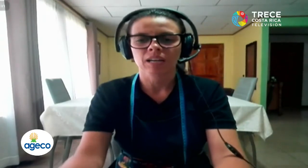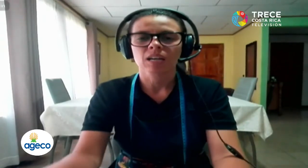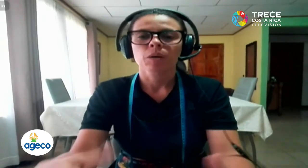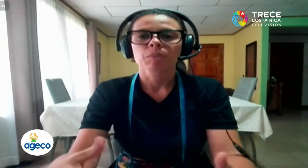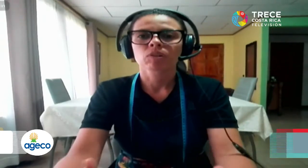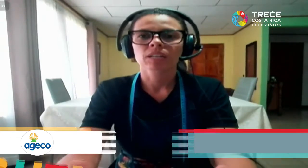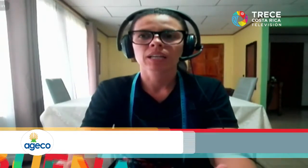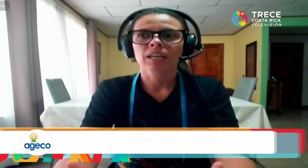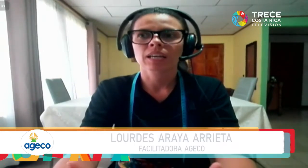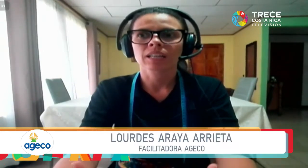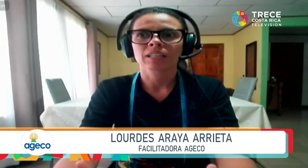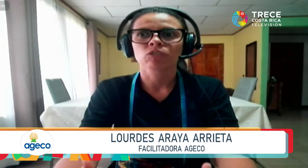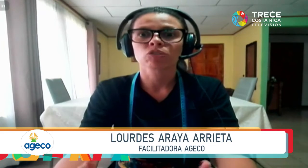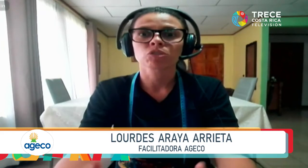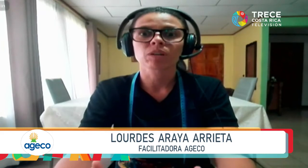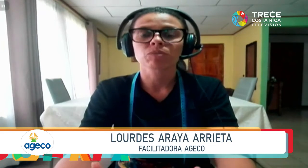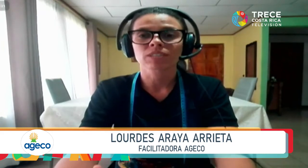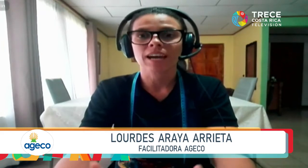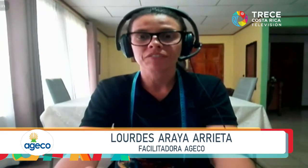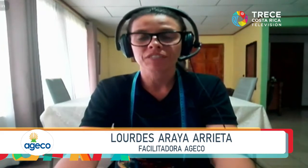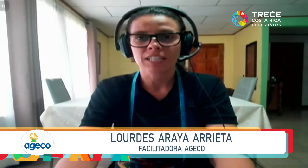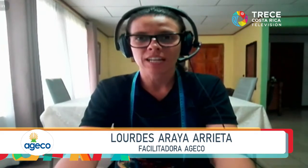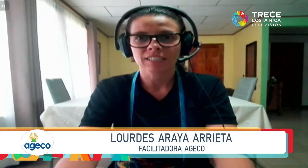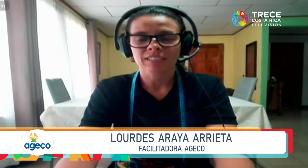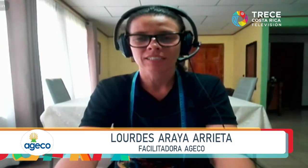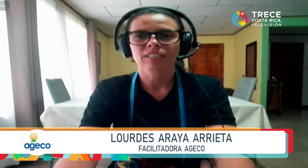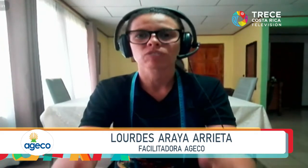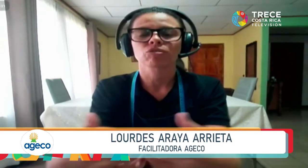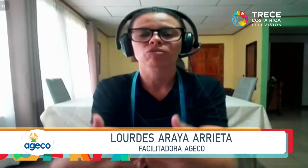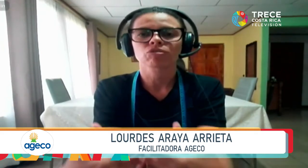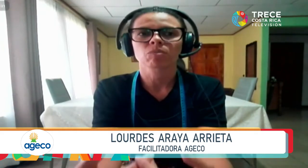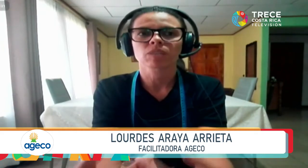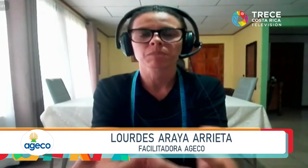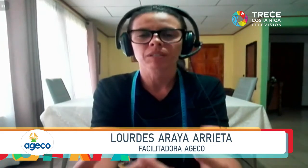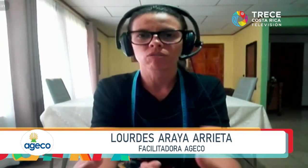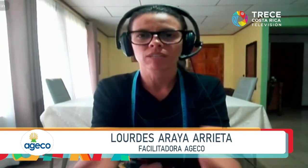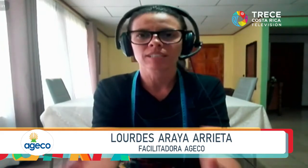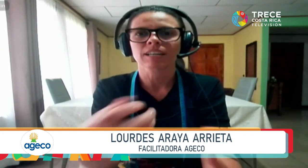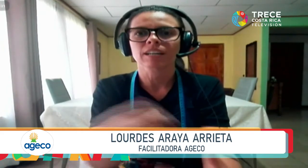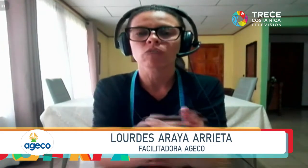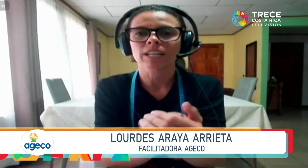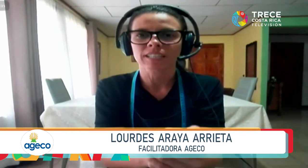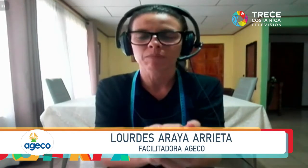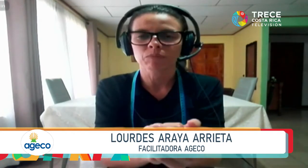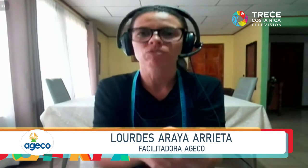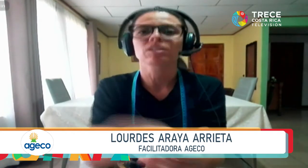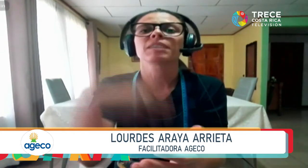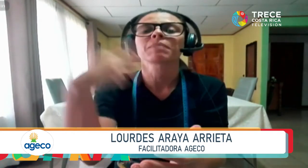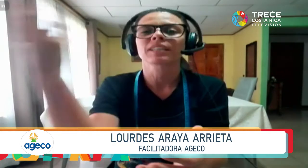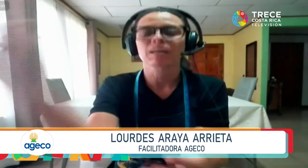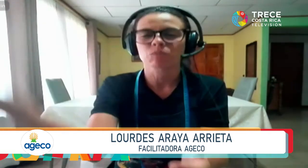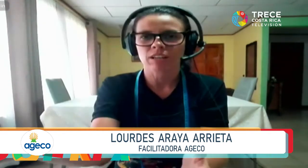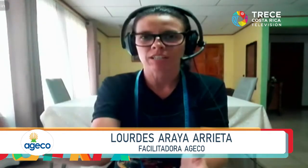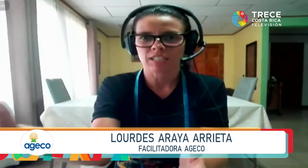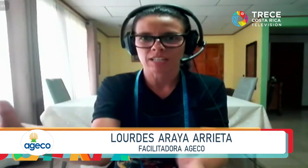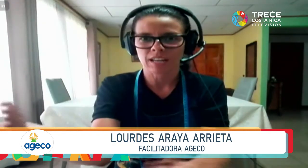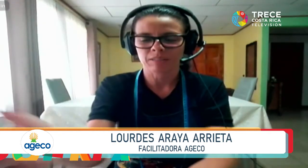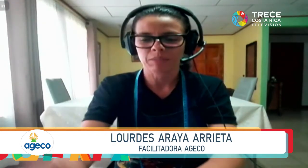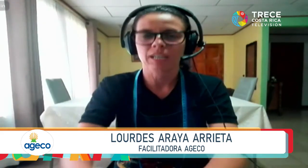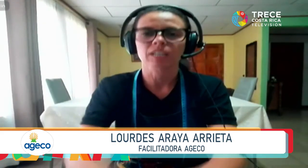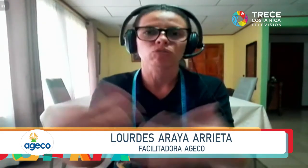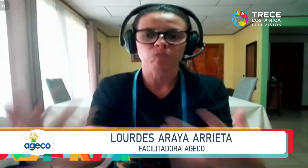¿verdad? Porque no nos podemos quedar en reciclar, que nosotros somos las personas que recolectamos y mandamos a